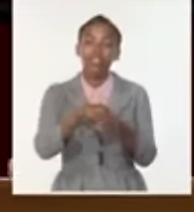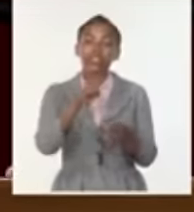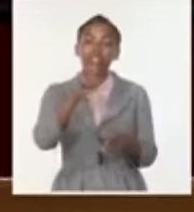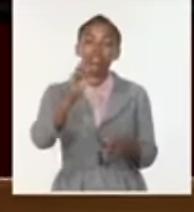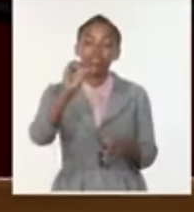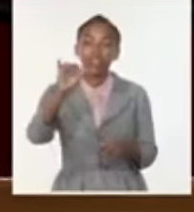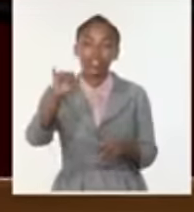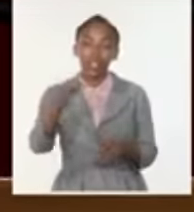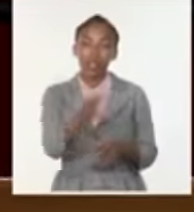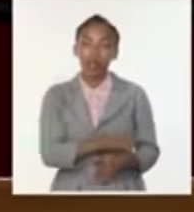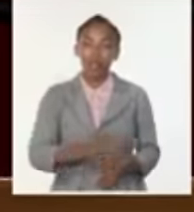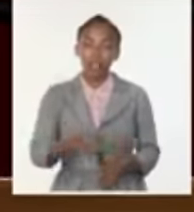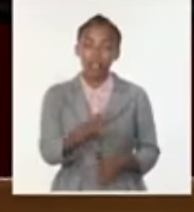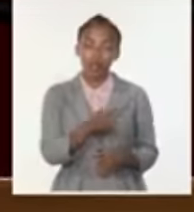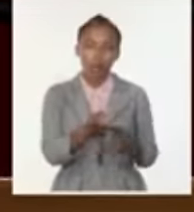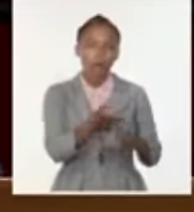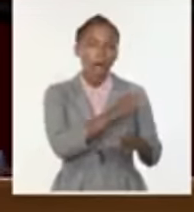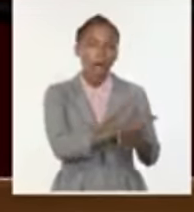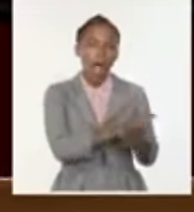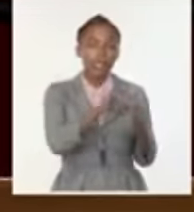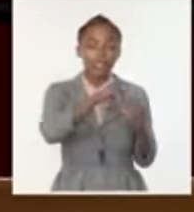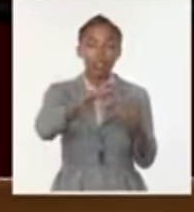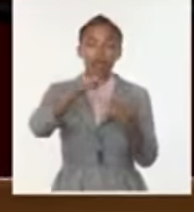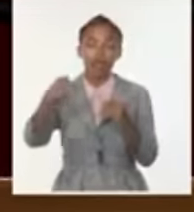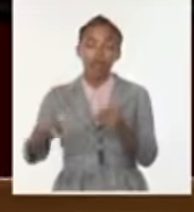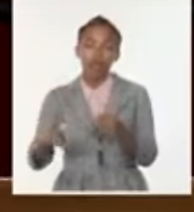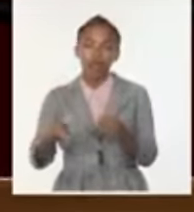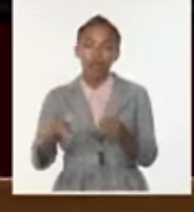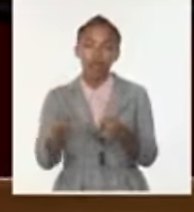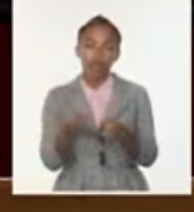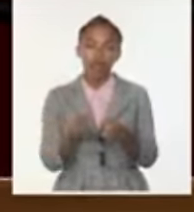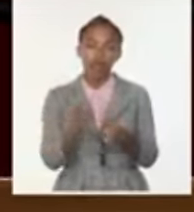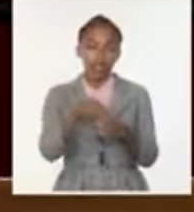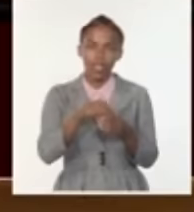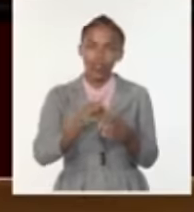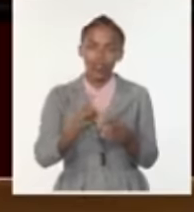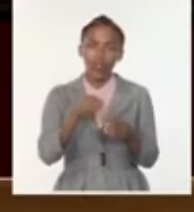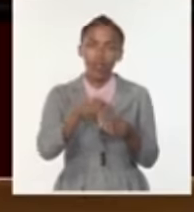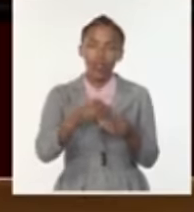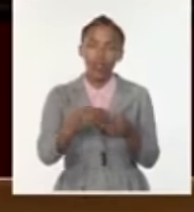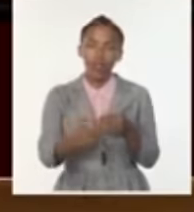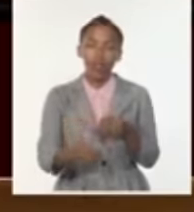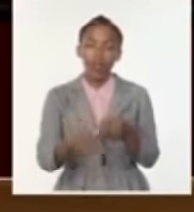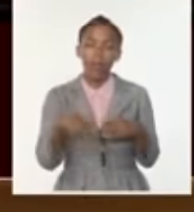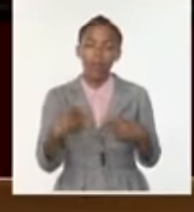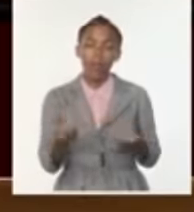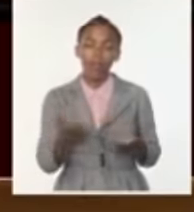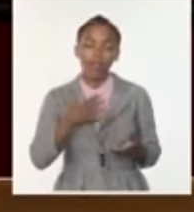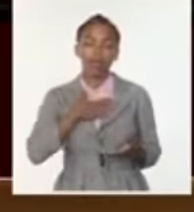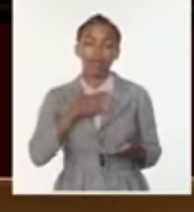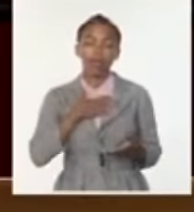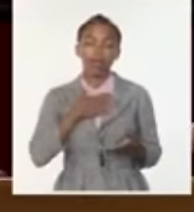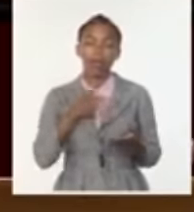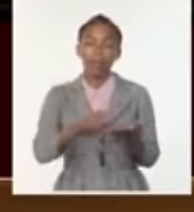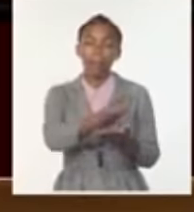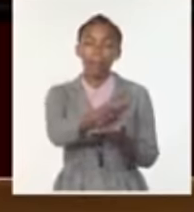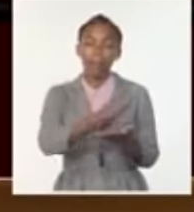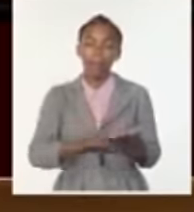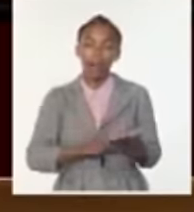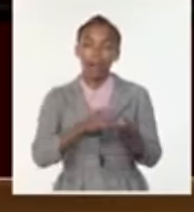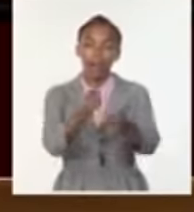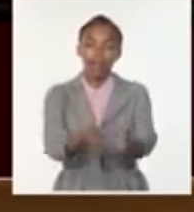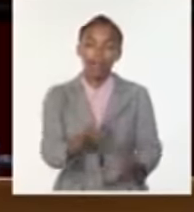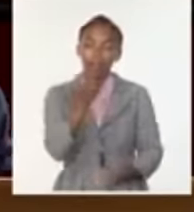antes no eran del municipio para formar parte de los sistemas agroalimentarios municipales. Ha habido